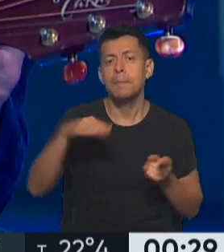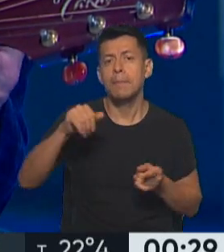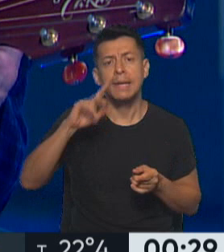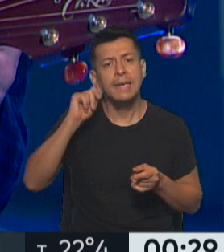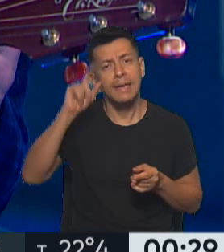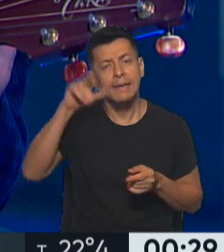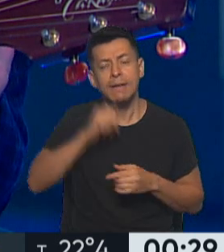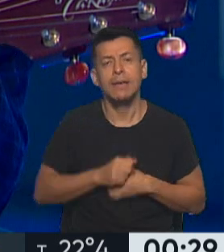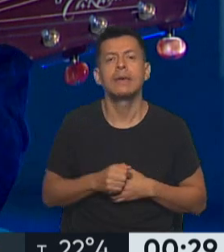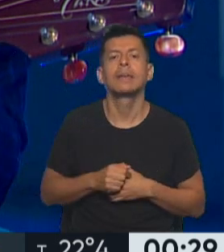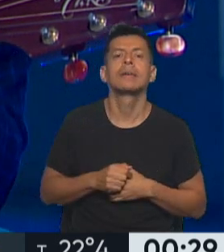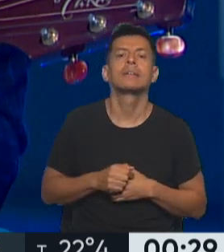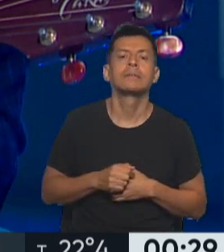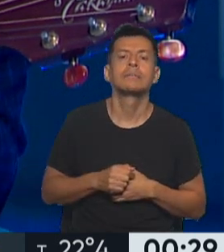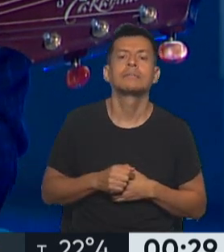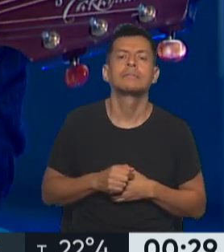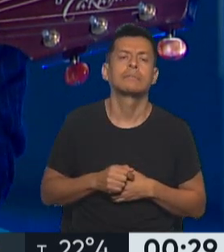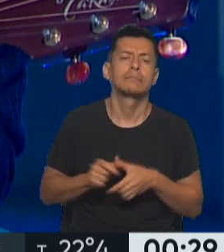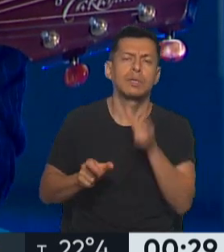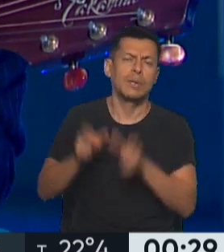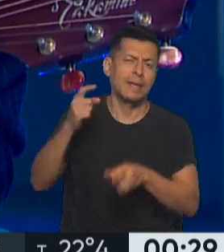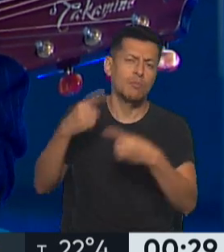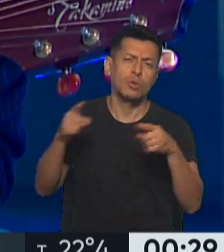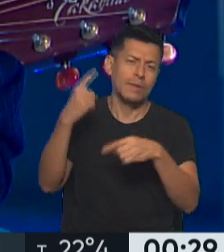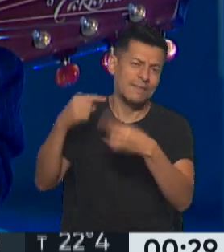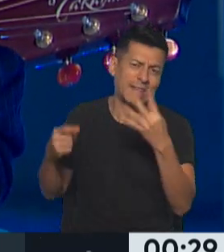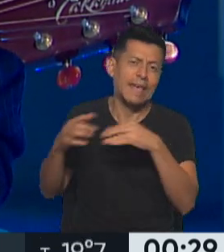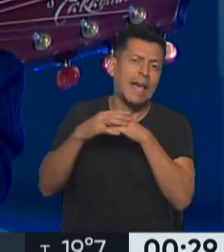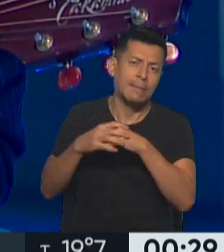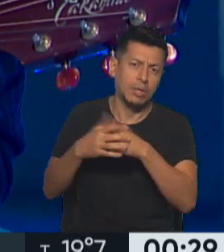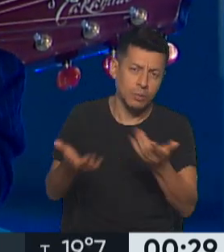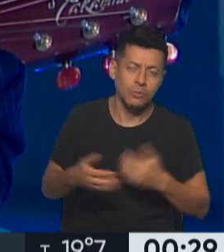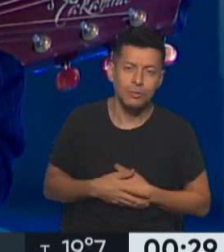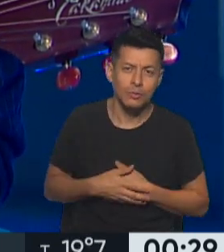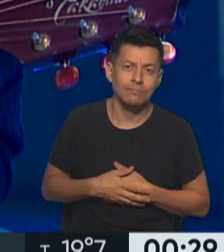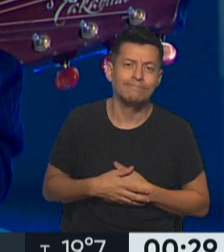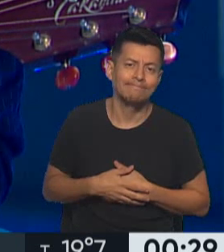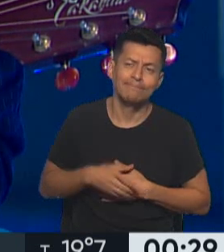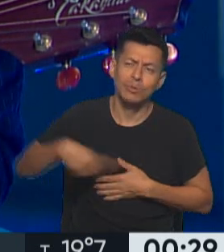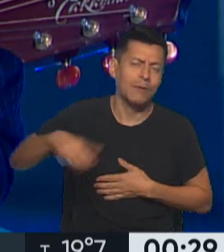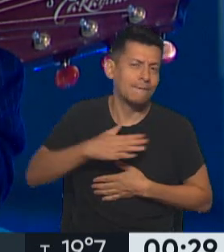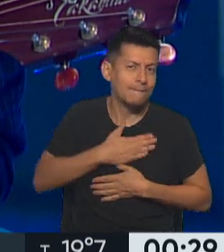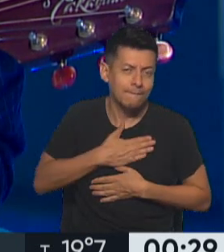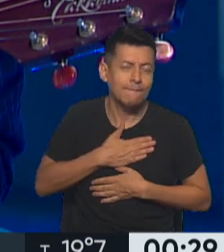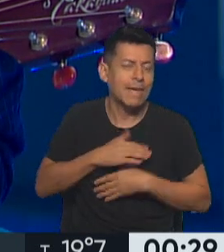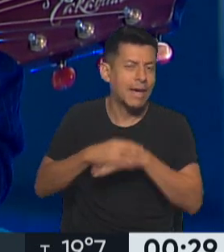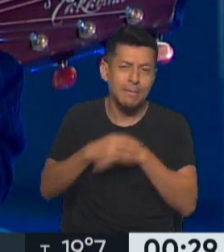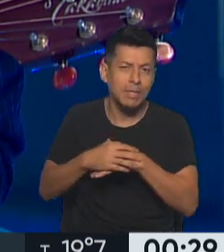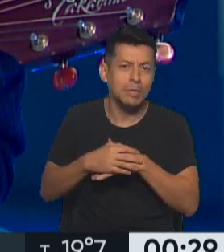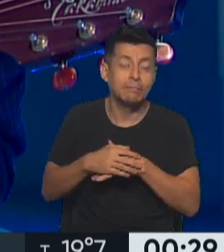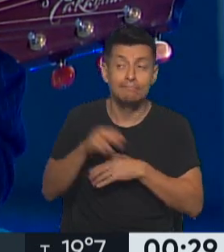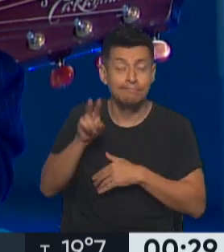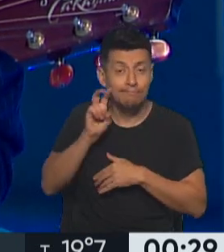Elis Ridolfi, que es una genia, que está. O sea, muchos músicos que son amigos, la verdad, gente amiga, querida, muy